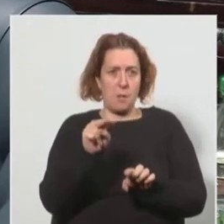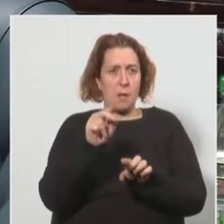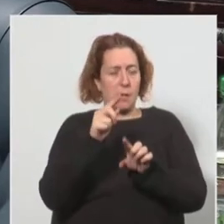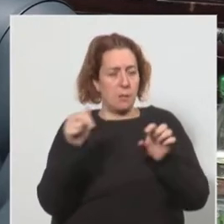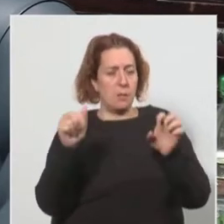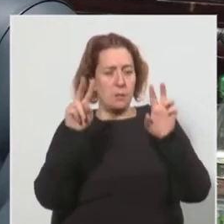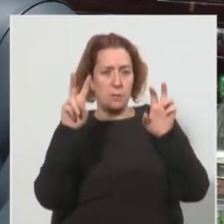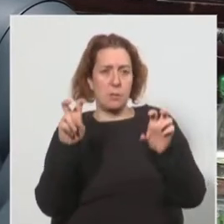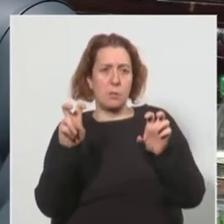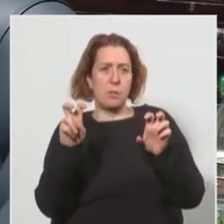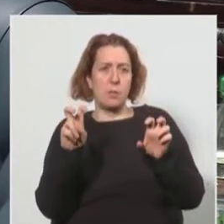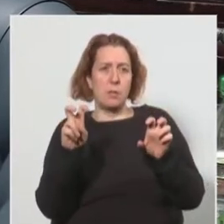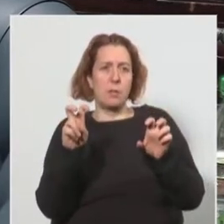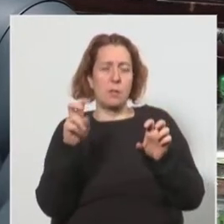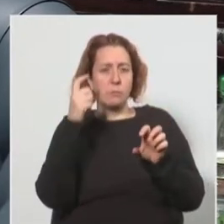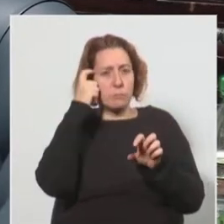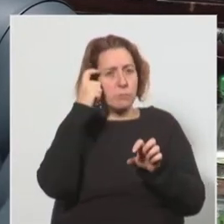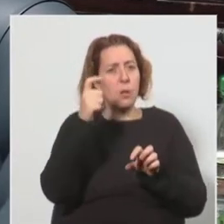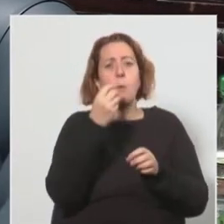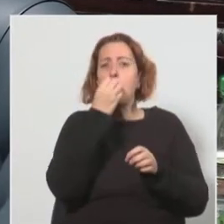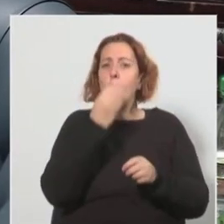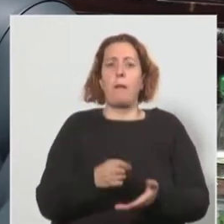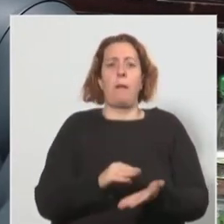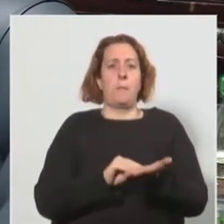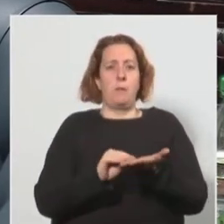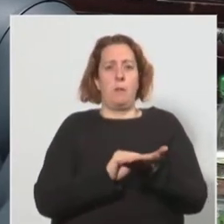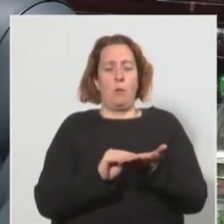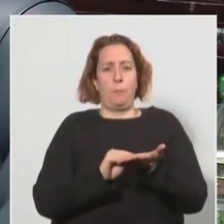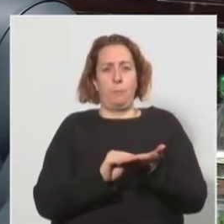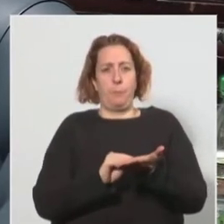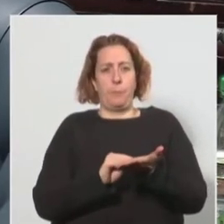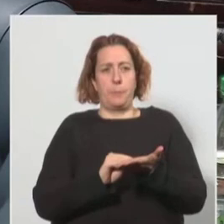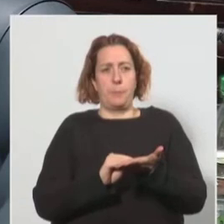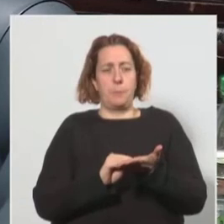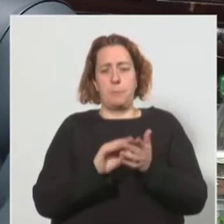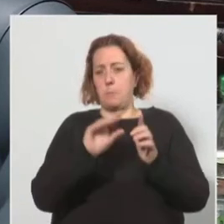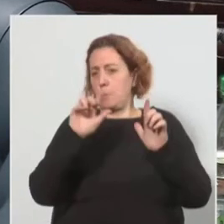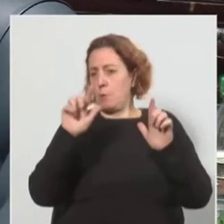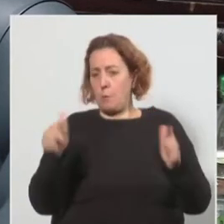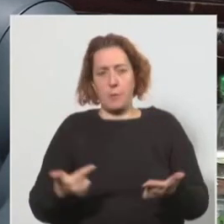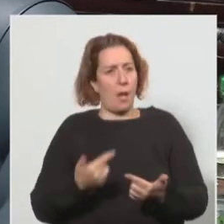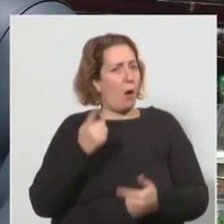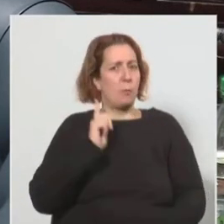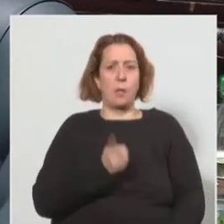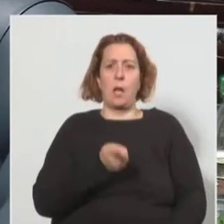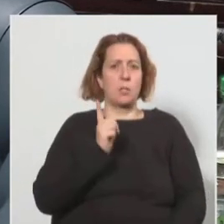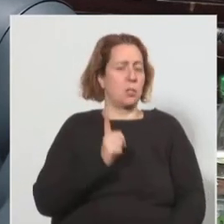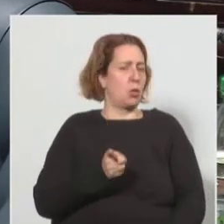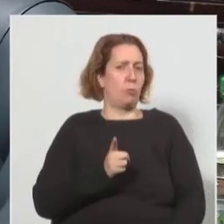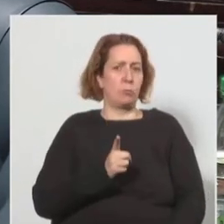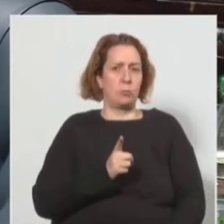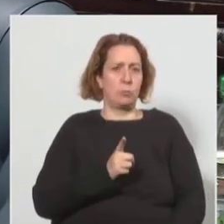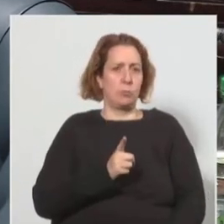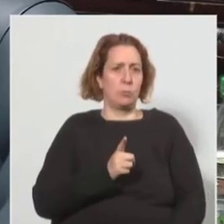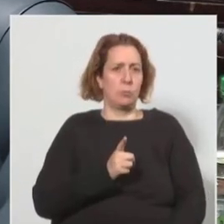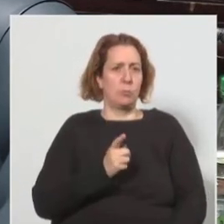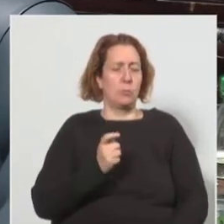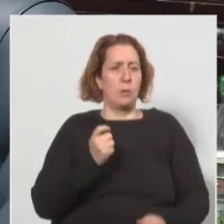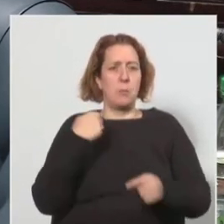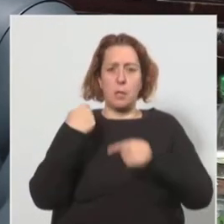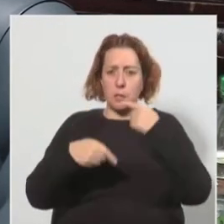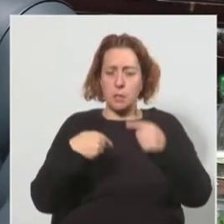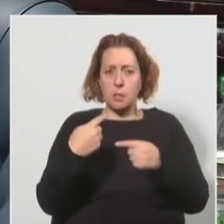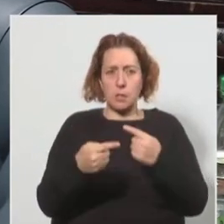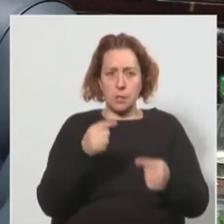al criterio de un buen administrador. No había obligación alguna para